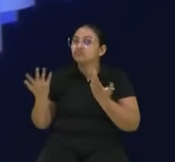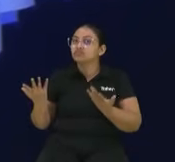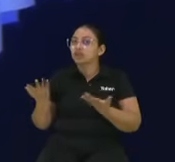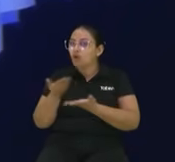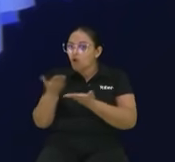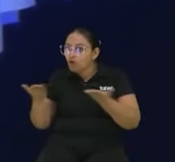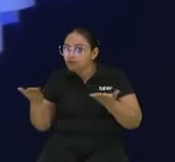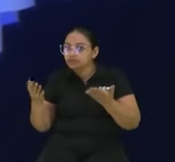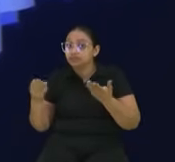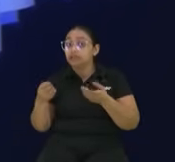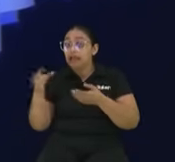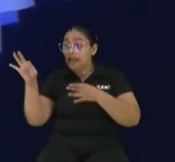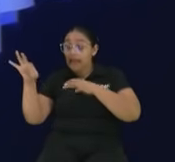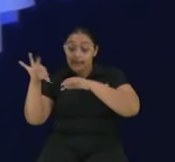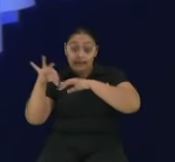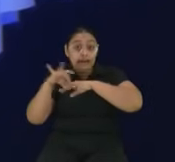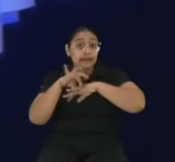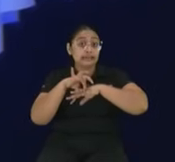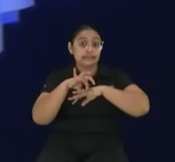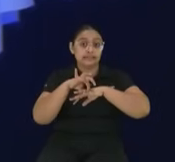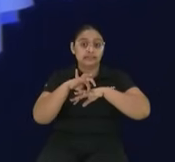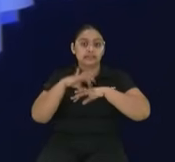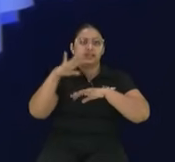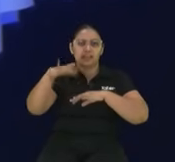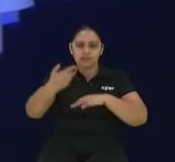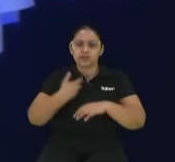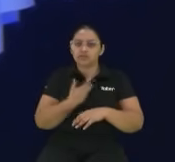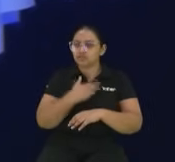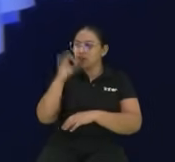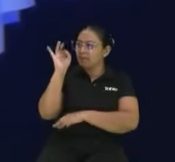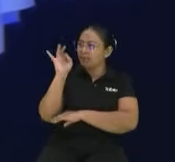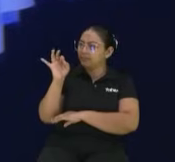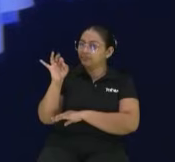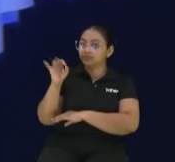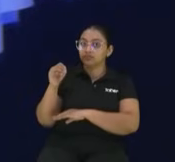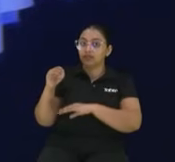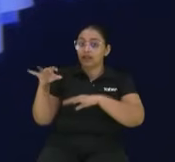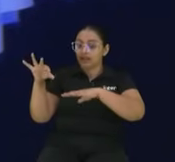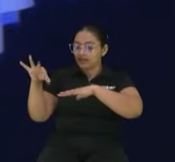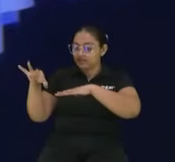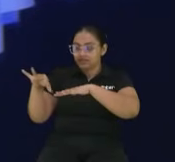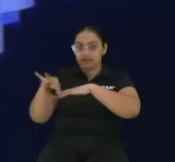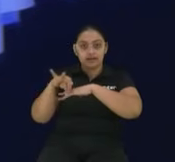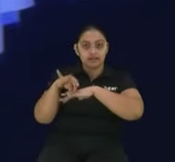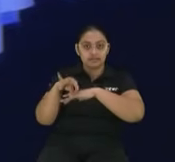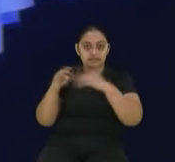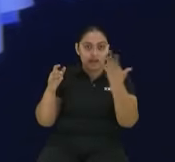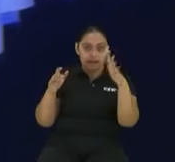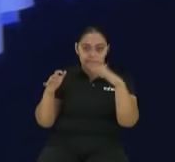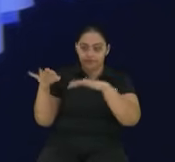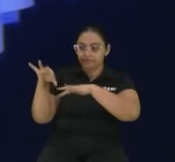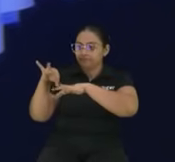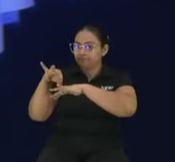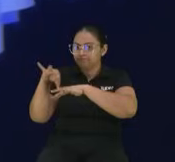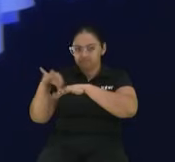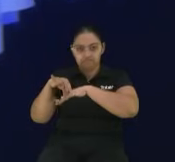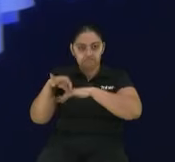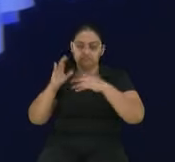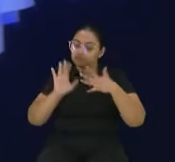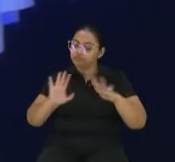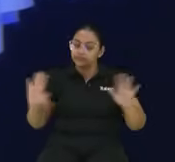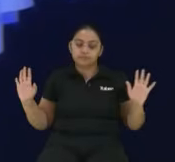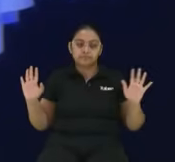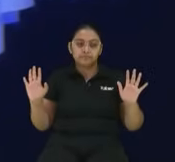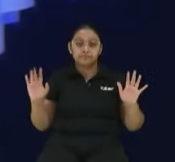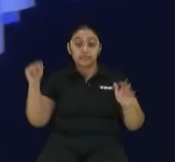conmigo este anillo y luego le dice usted como pastor colóquelo en la mano que corresponde ya se lo pone